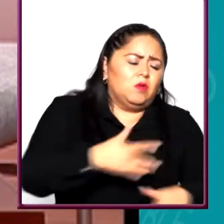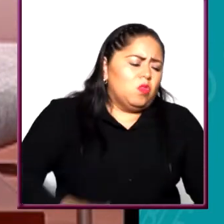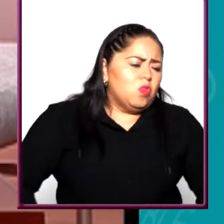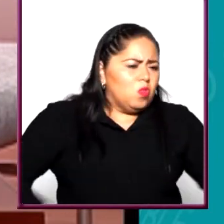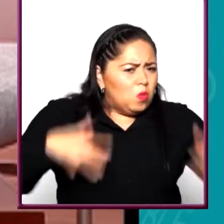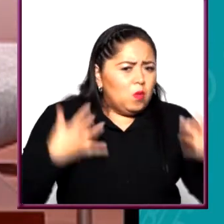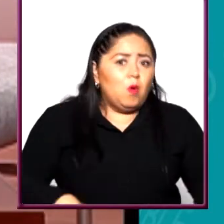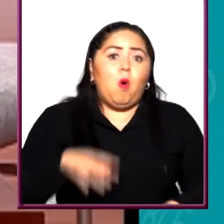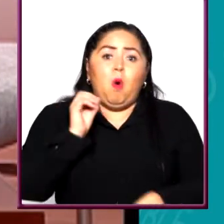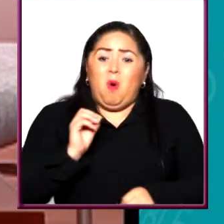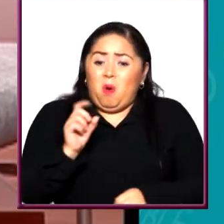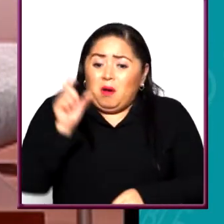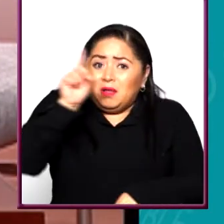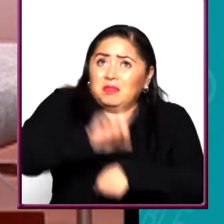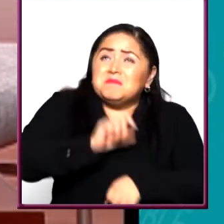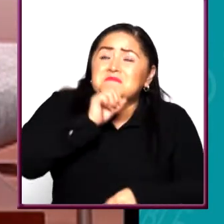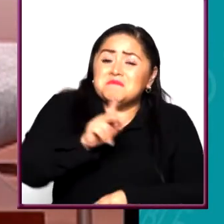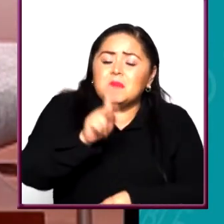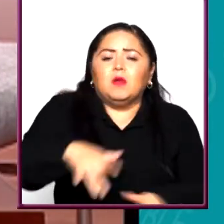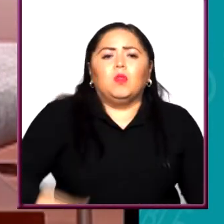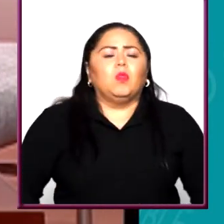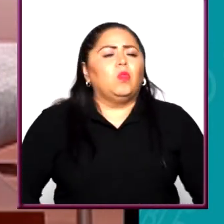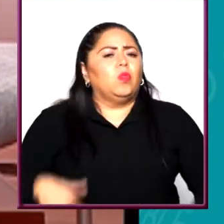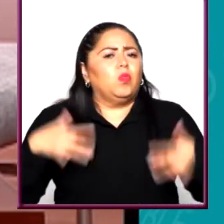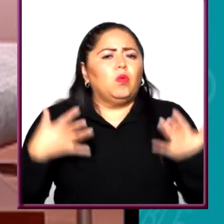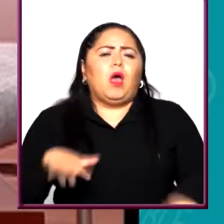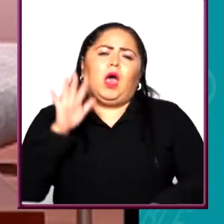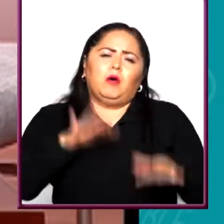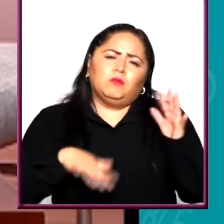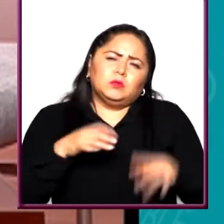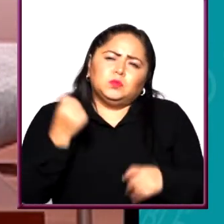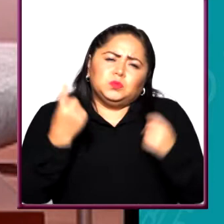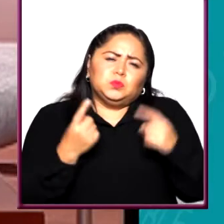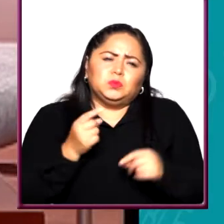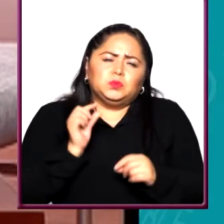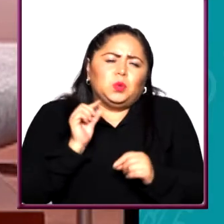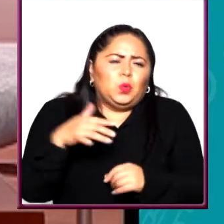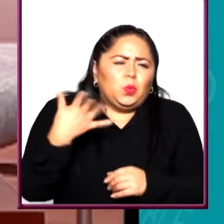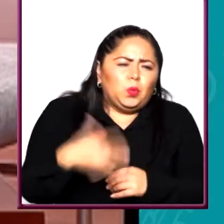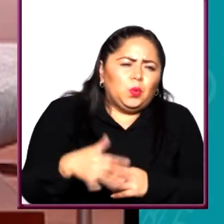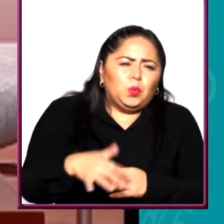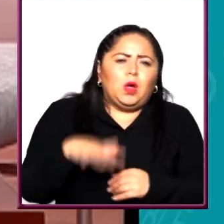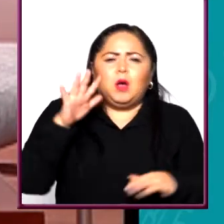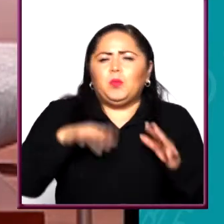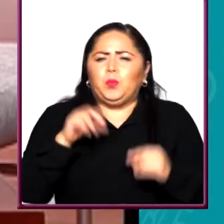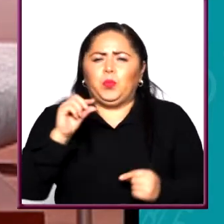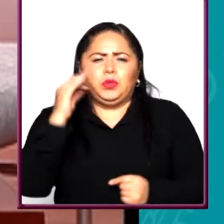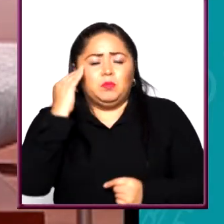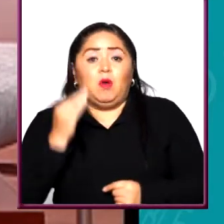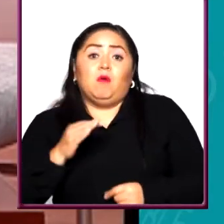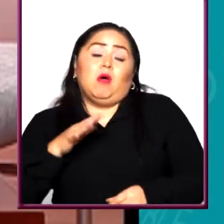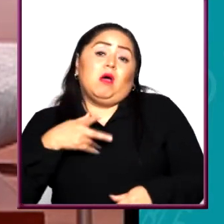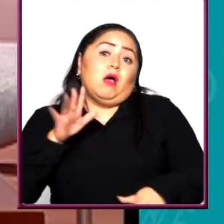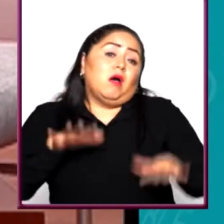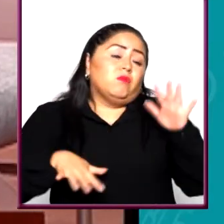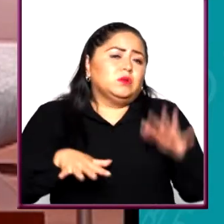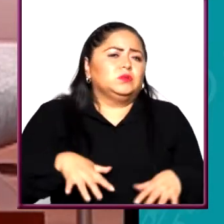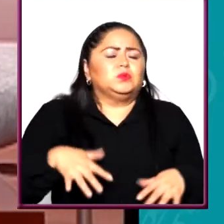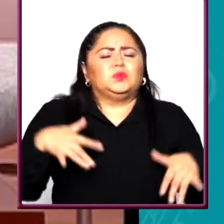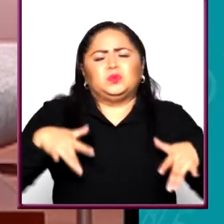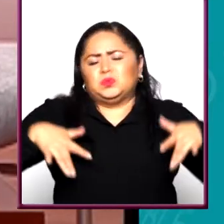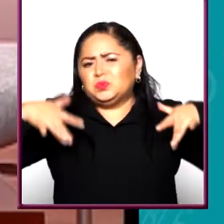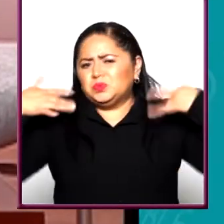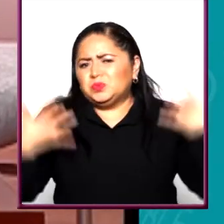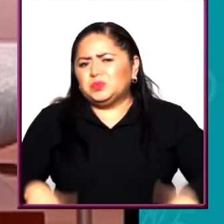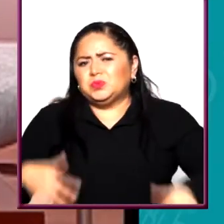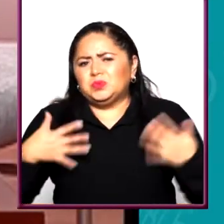del vientre y en la pelvis. Hay cólicos muy, muy leves, casi imperceptibles, que duran muy, muy poquito. A veces solo